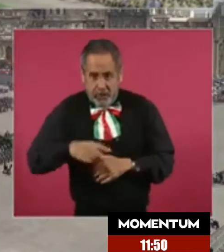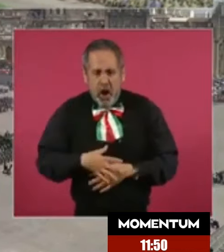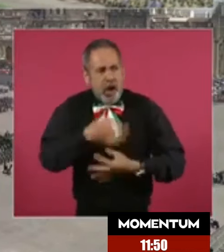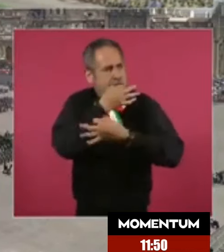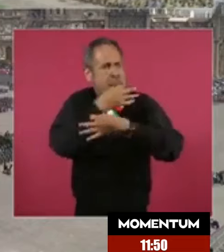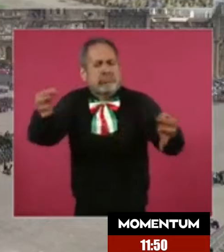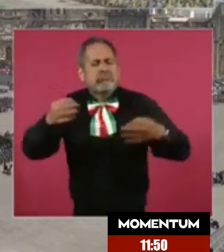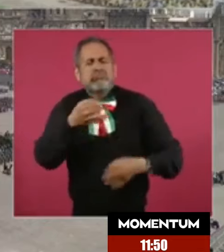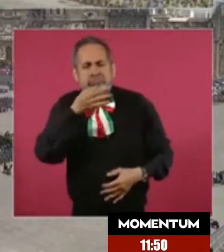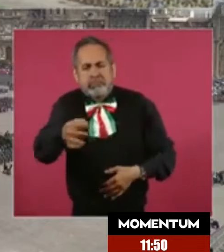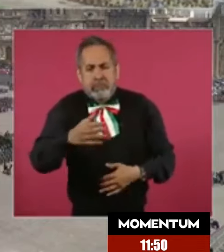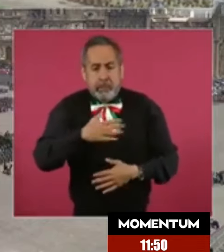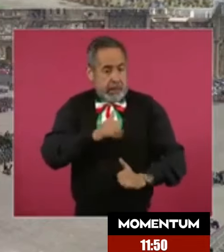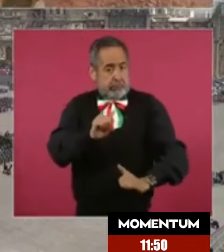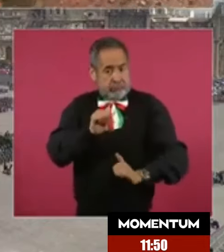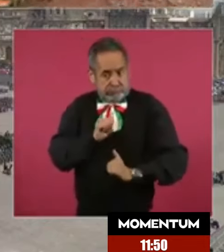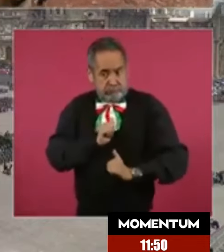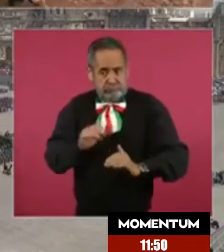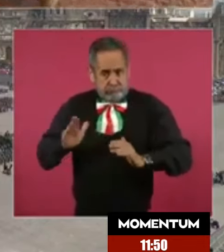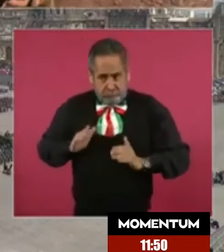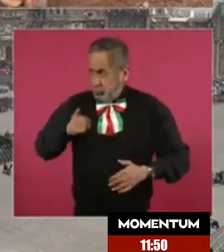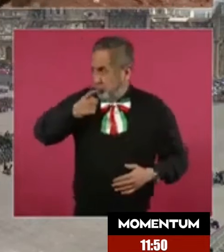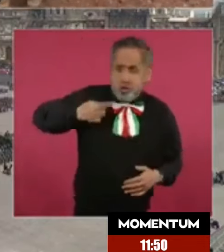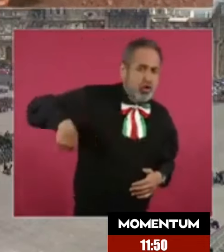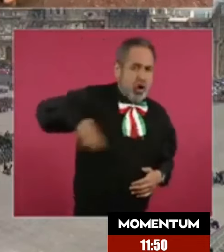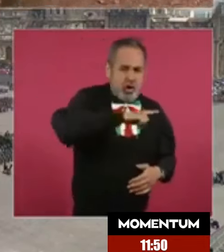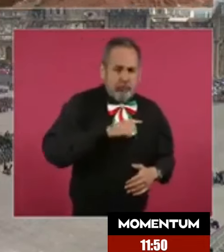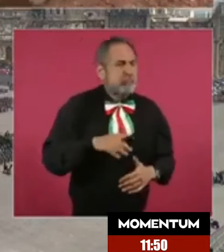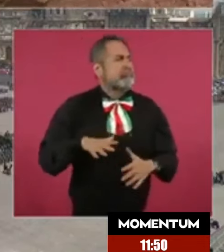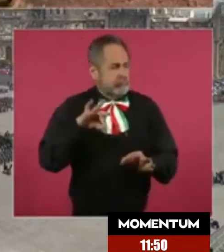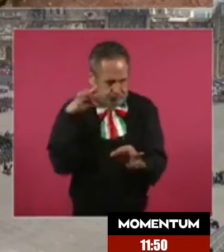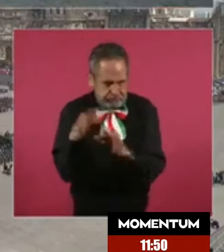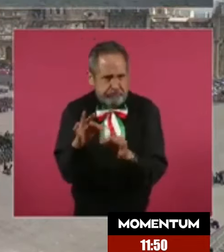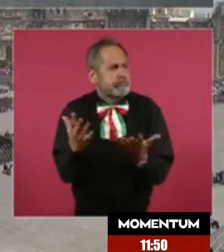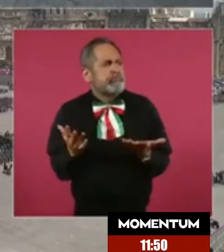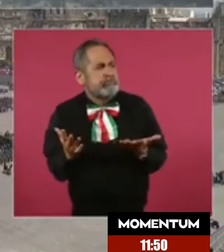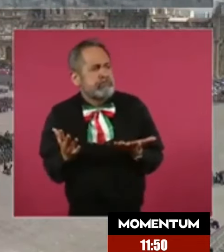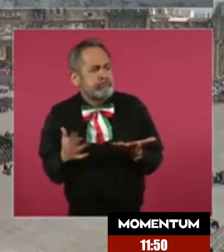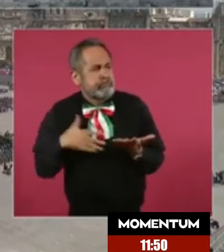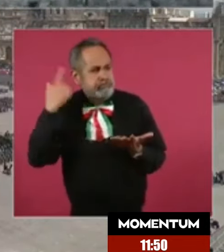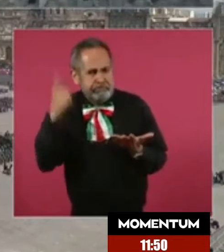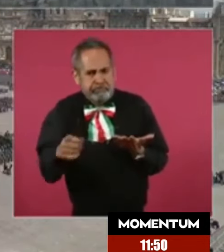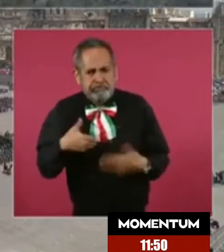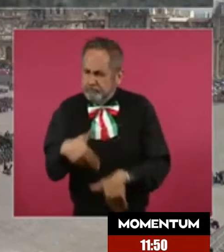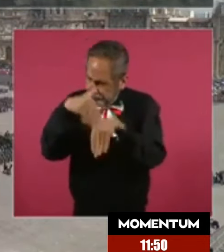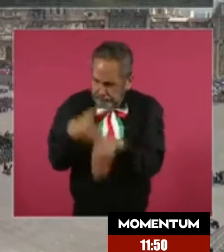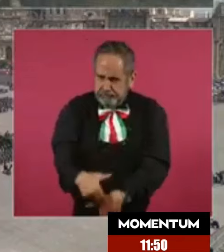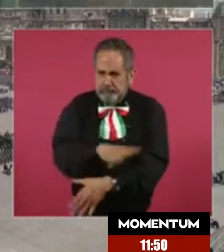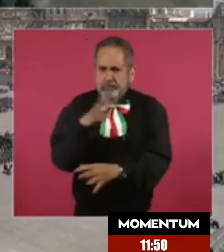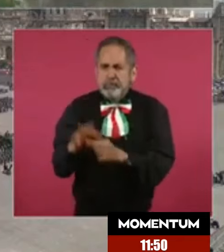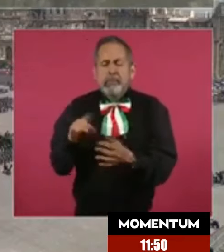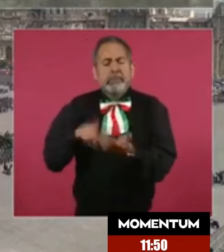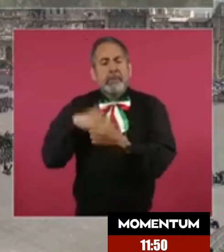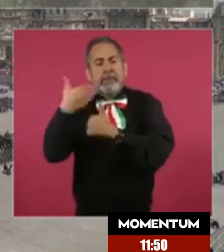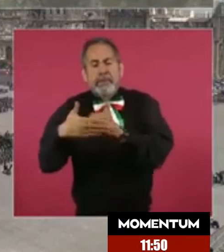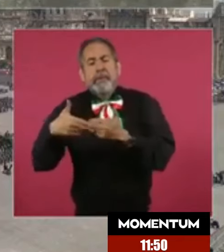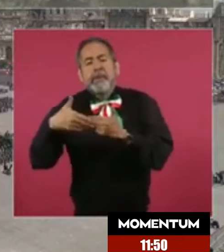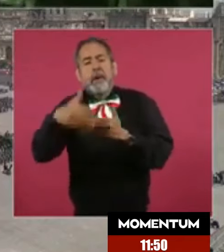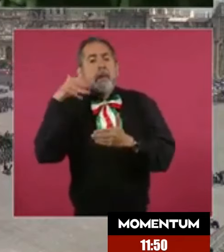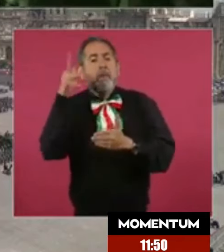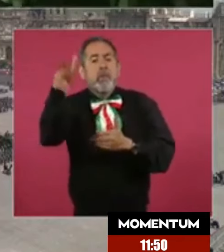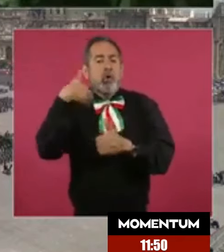mexicanos que sus soldados, como nunca, se encuentran prestos para seguir cumpliendo las instrucciones que guíe nuestra